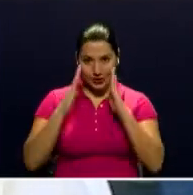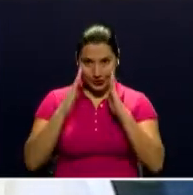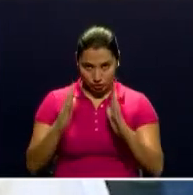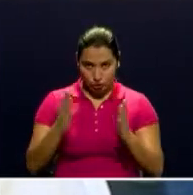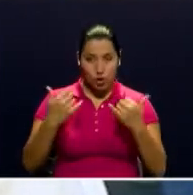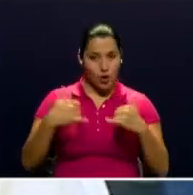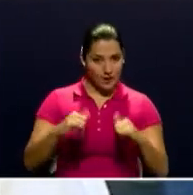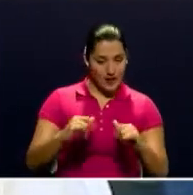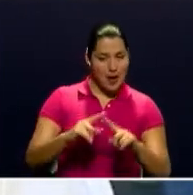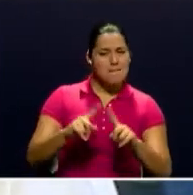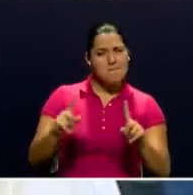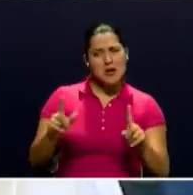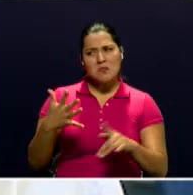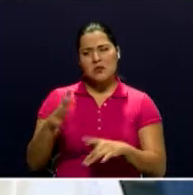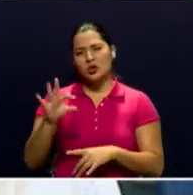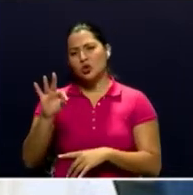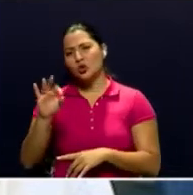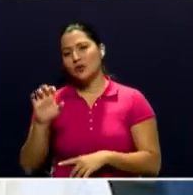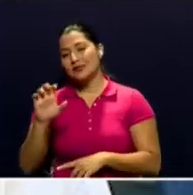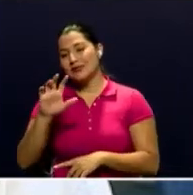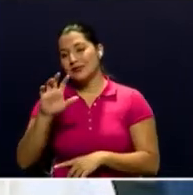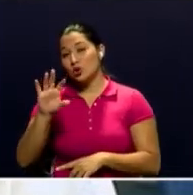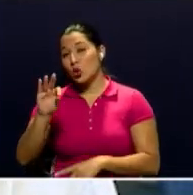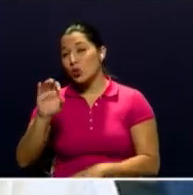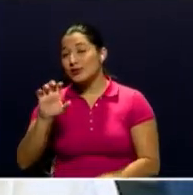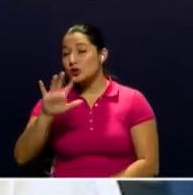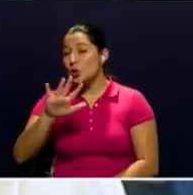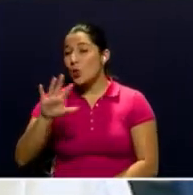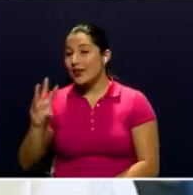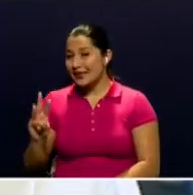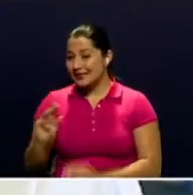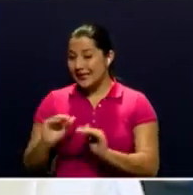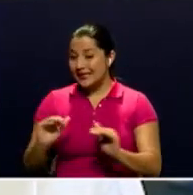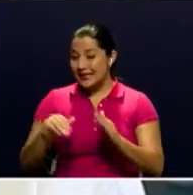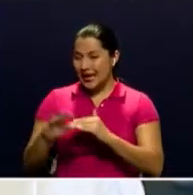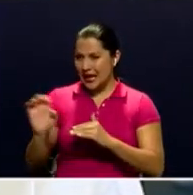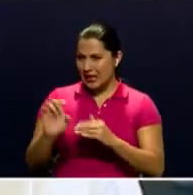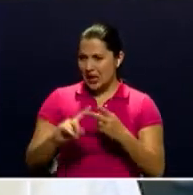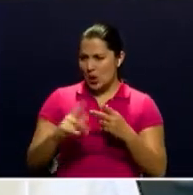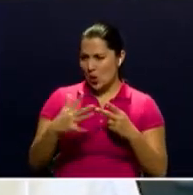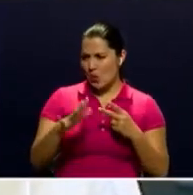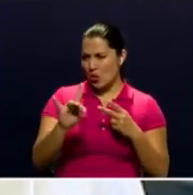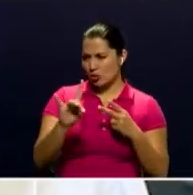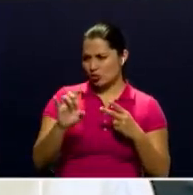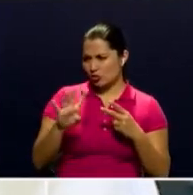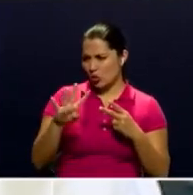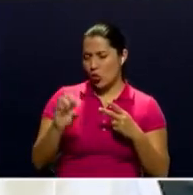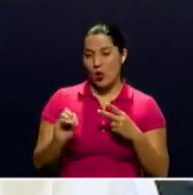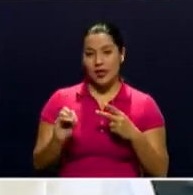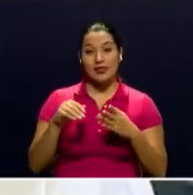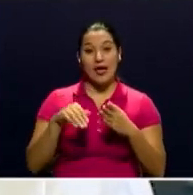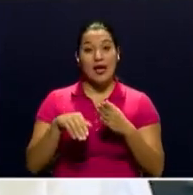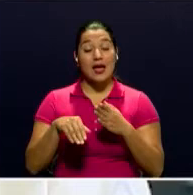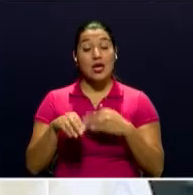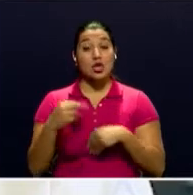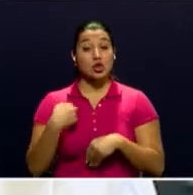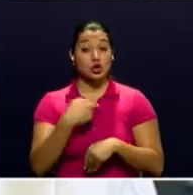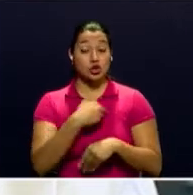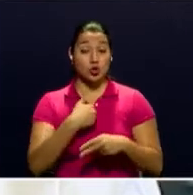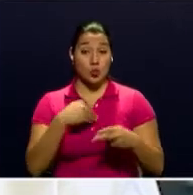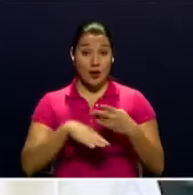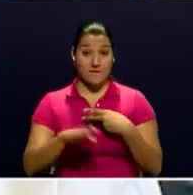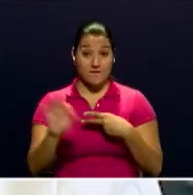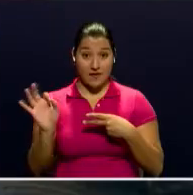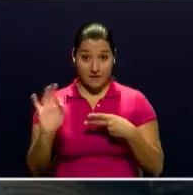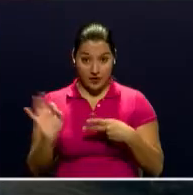pero fueron alrededor de 956 casos en el mes de enero y como 840 que tuvimos en el mes